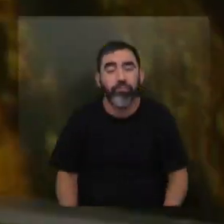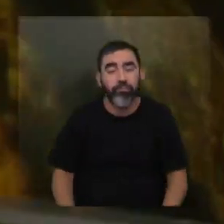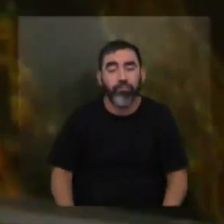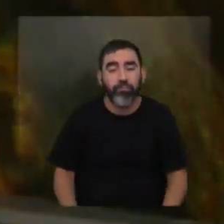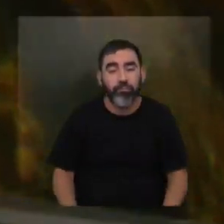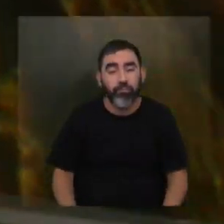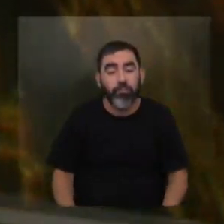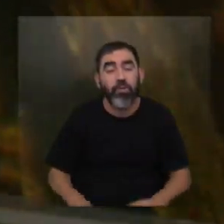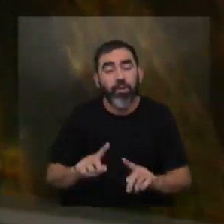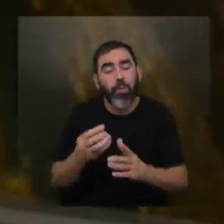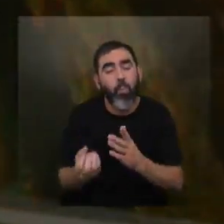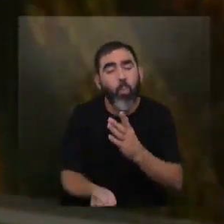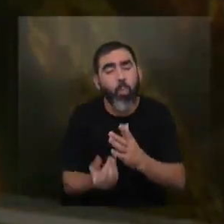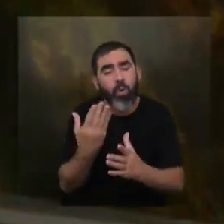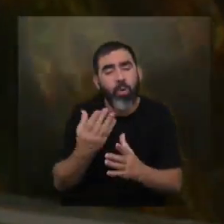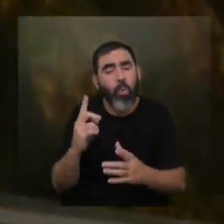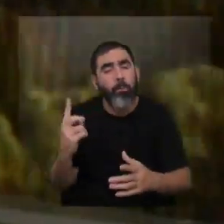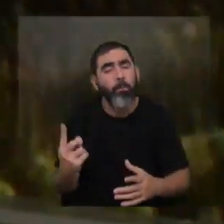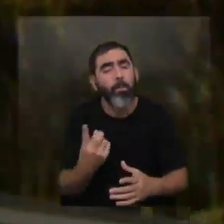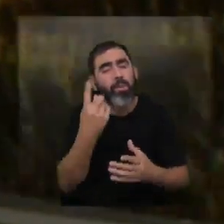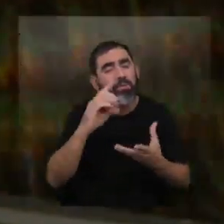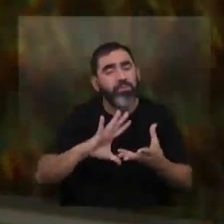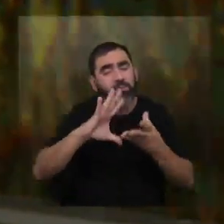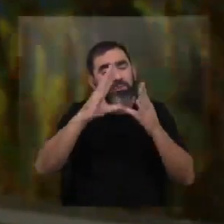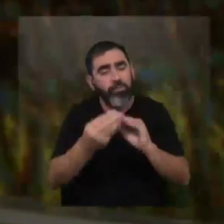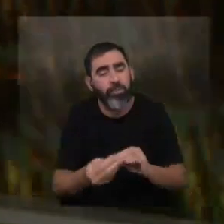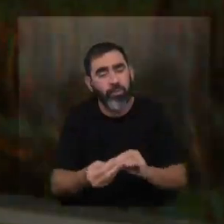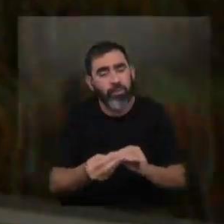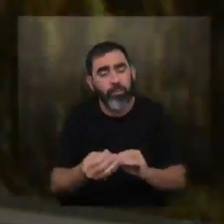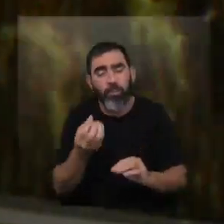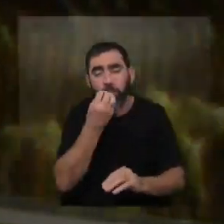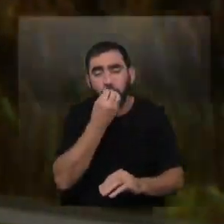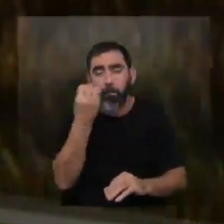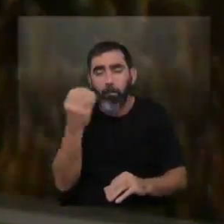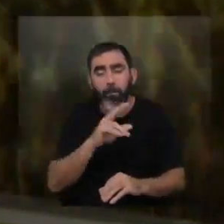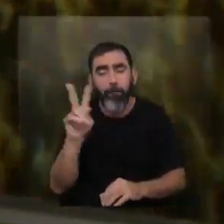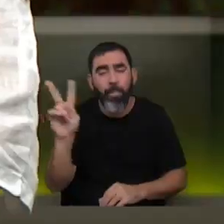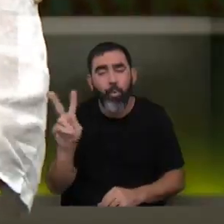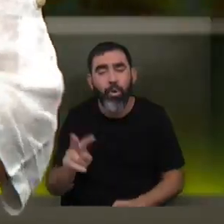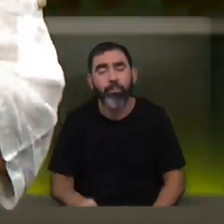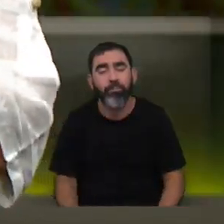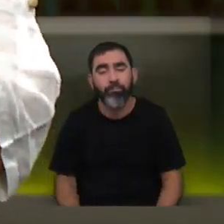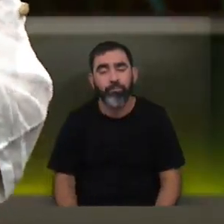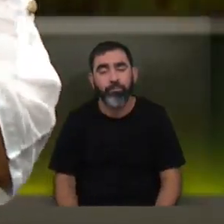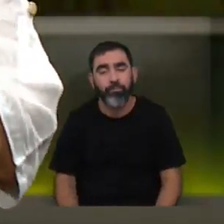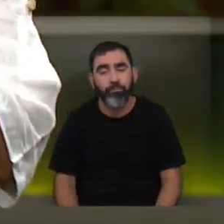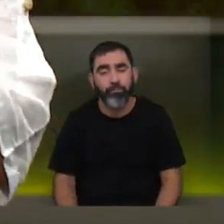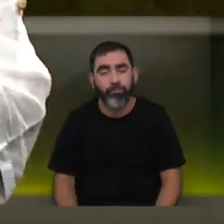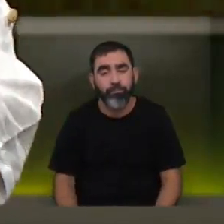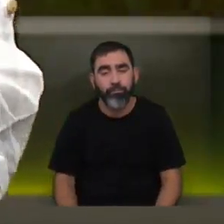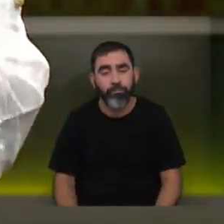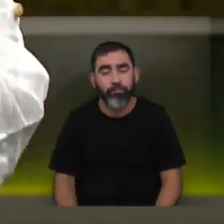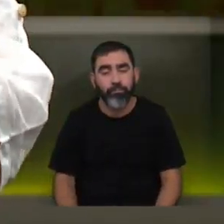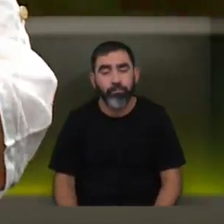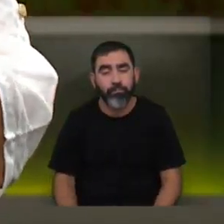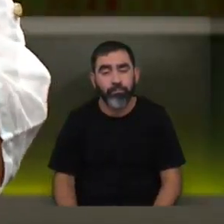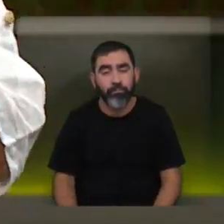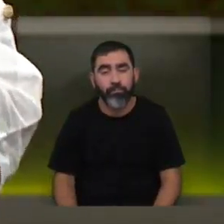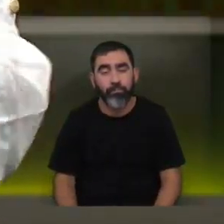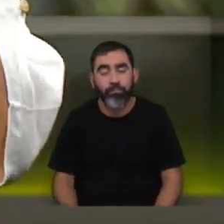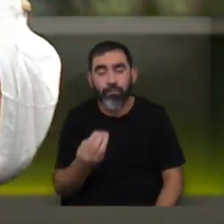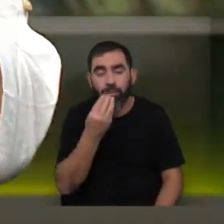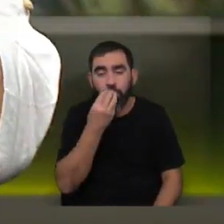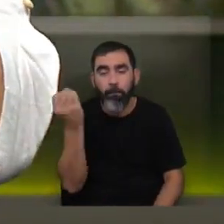las modernas. ¿Cuáles serían las principales maneras del mejoramiento vegetal? La base del mejoramiento genético